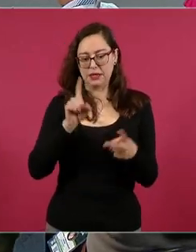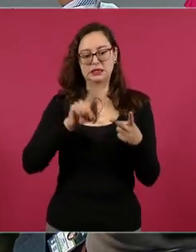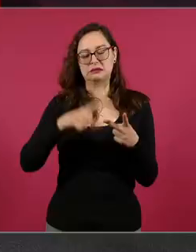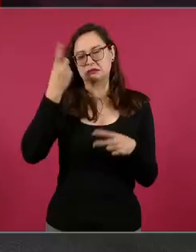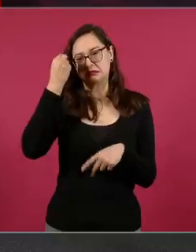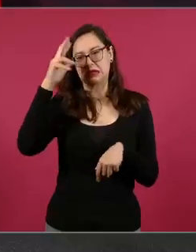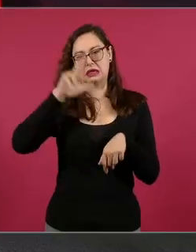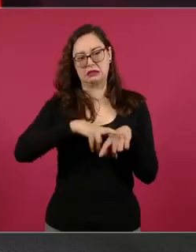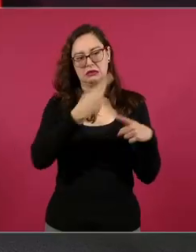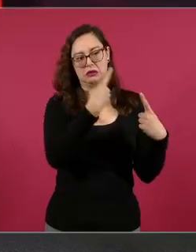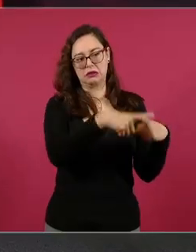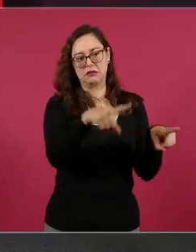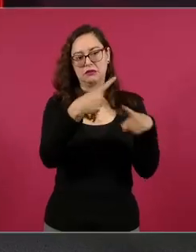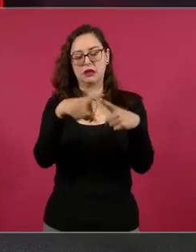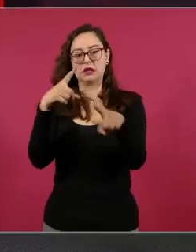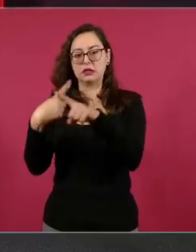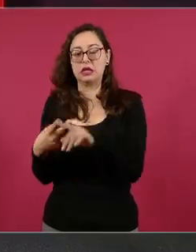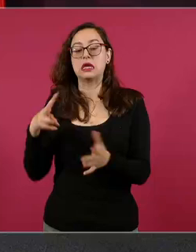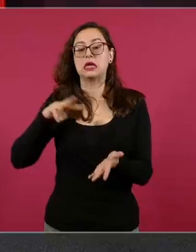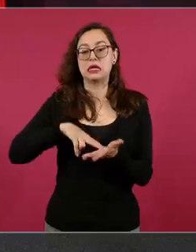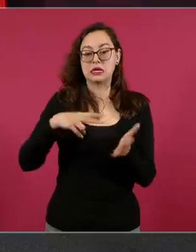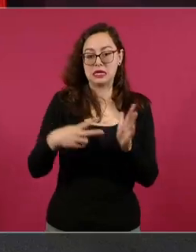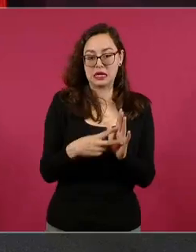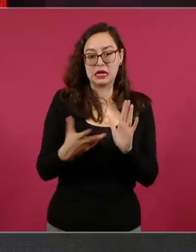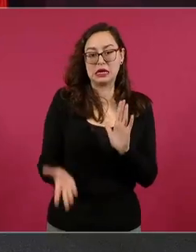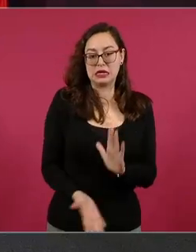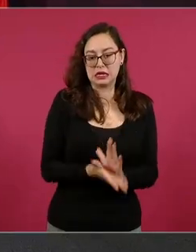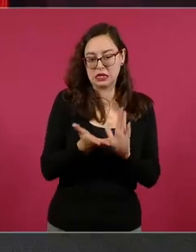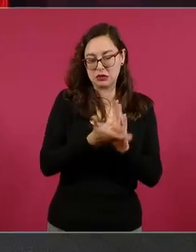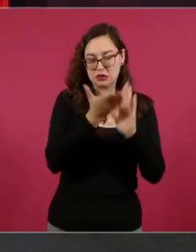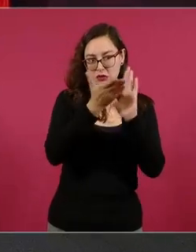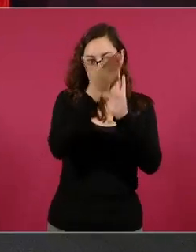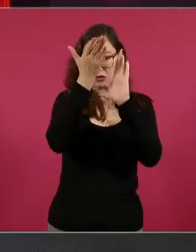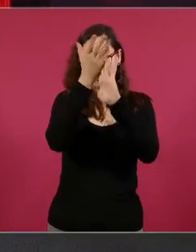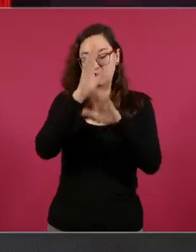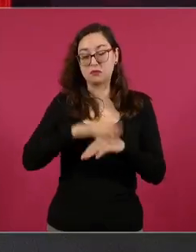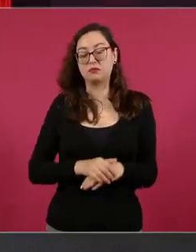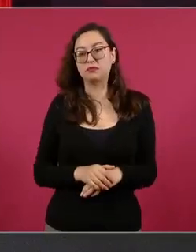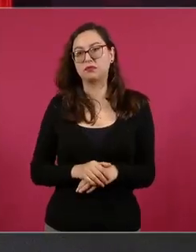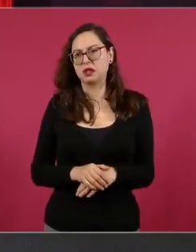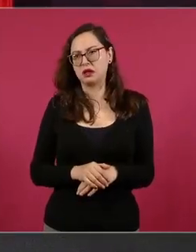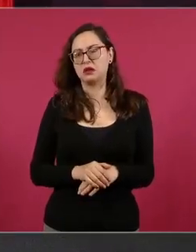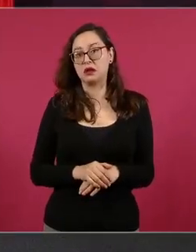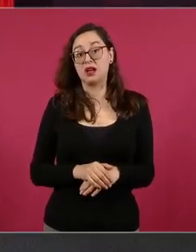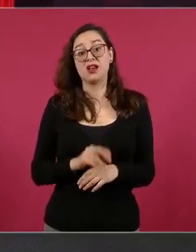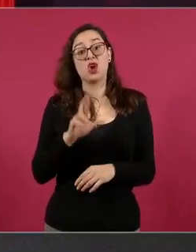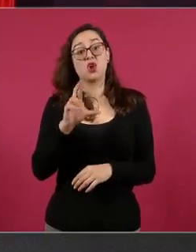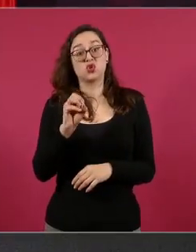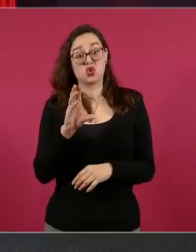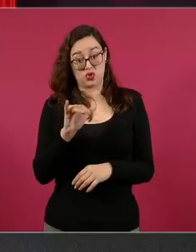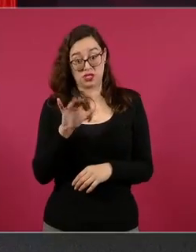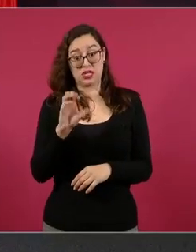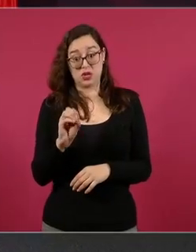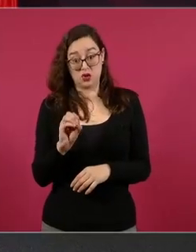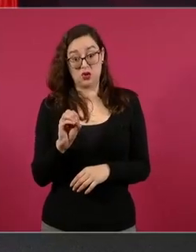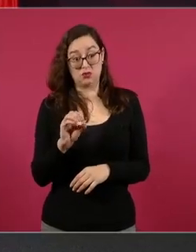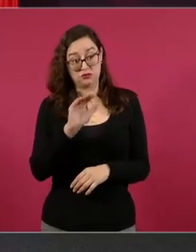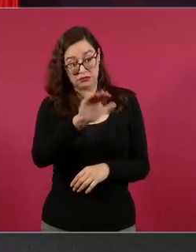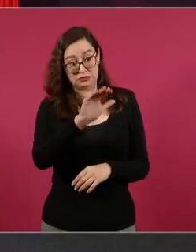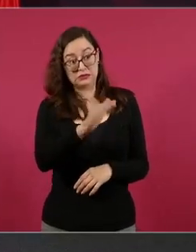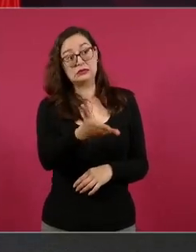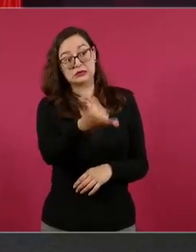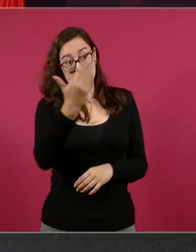No nos acompañó Rocío Nale, pero se le hizo un